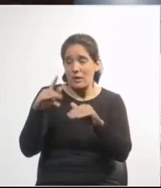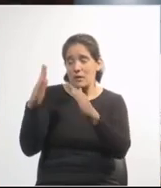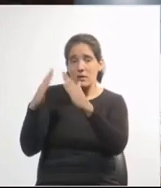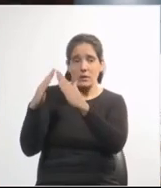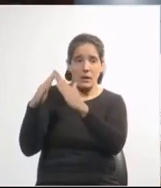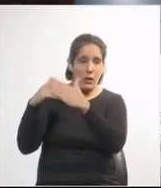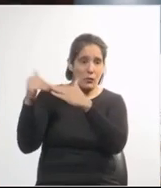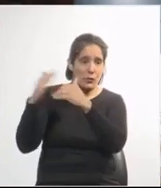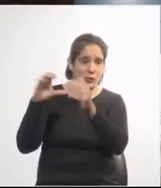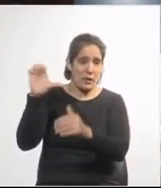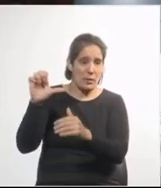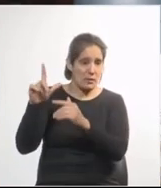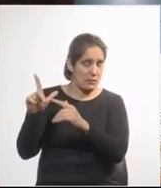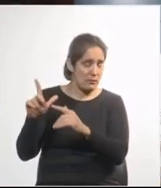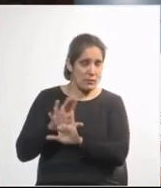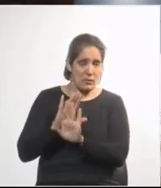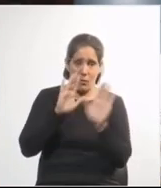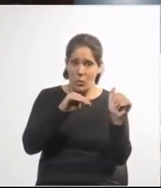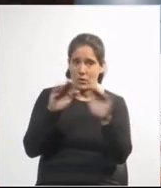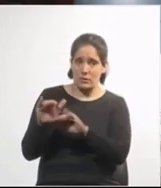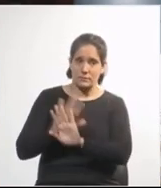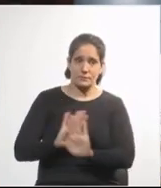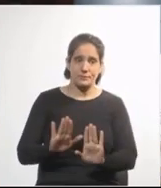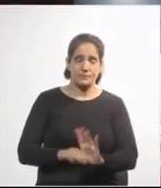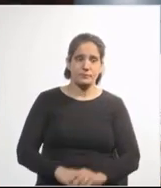desarrollada como inversión y negocio.